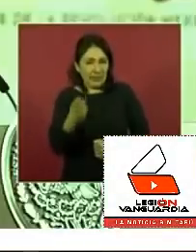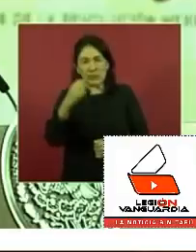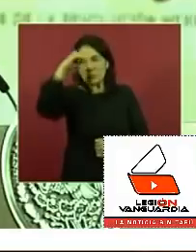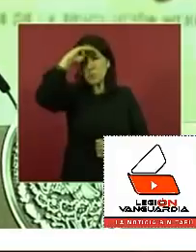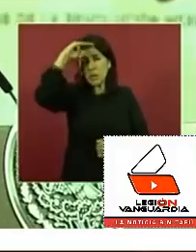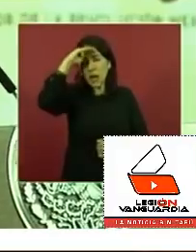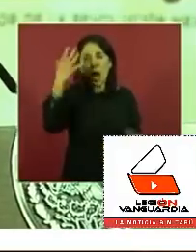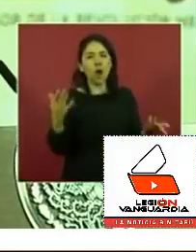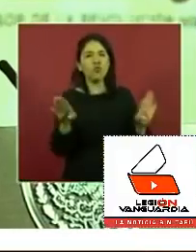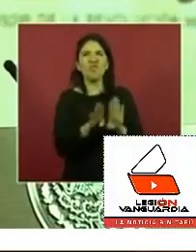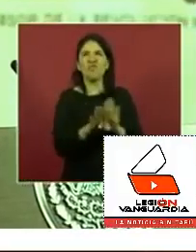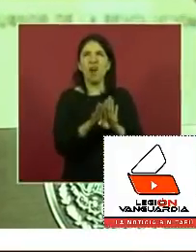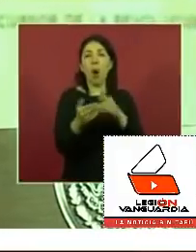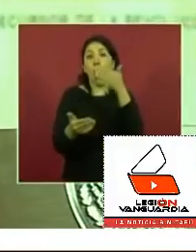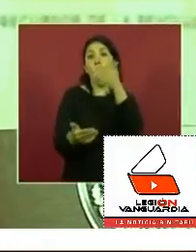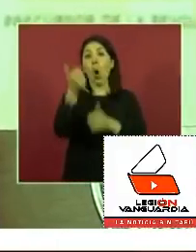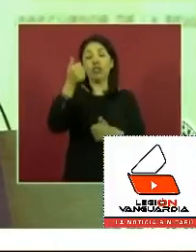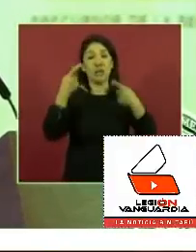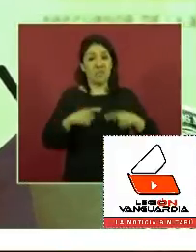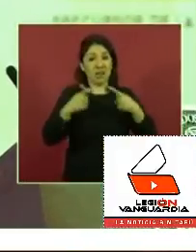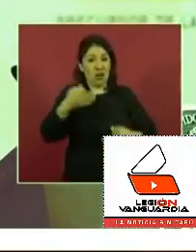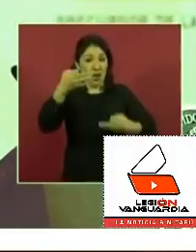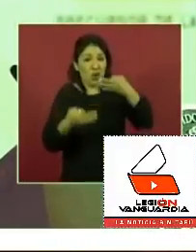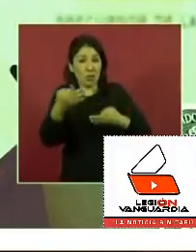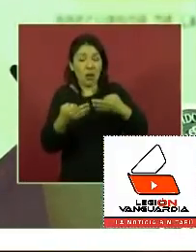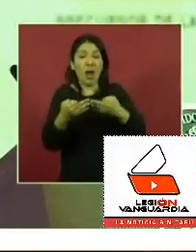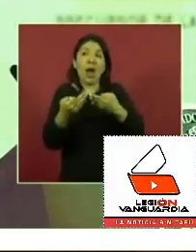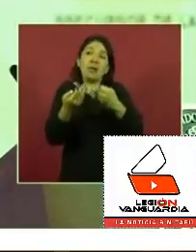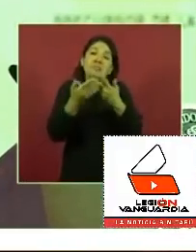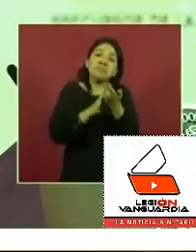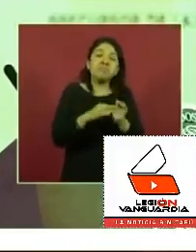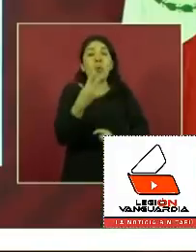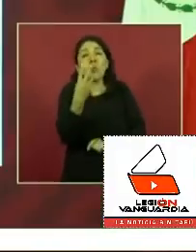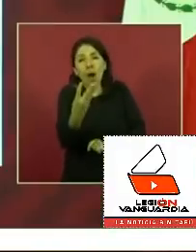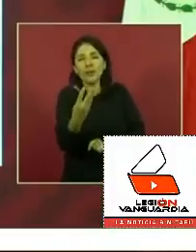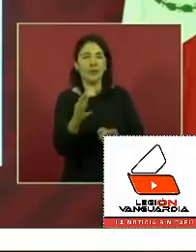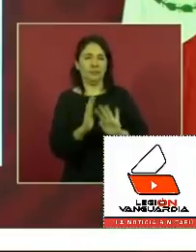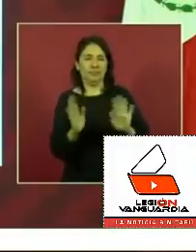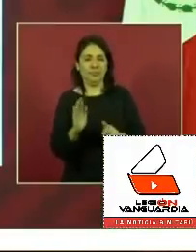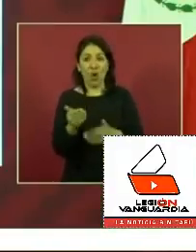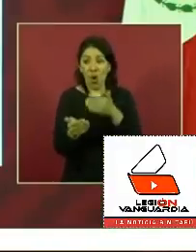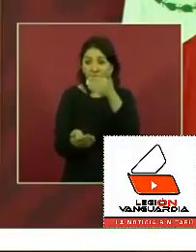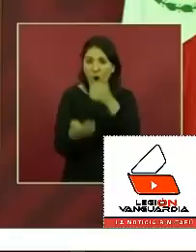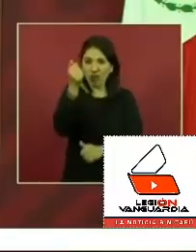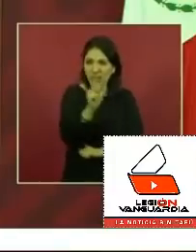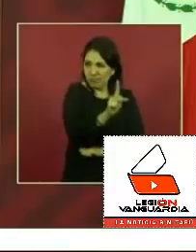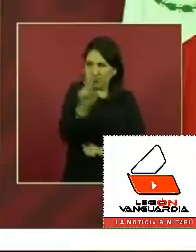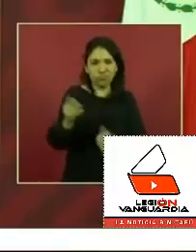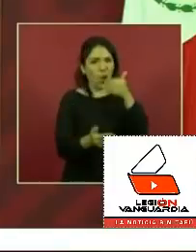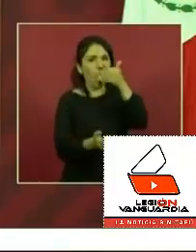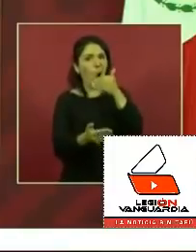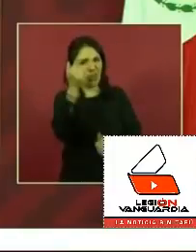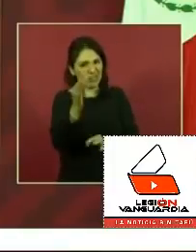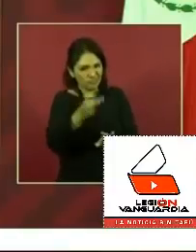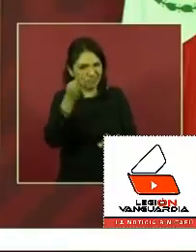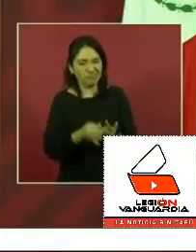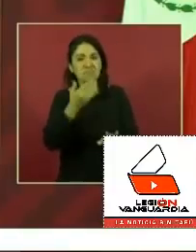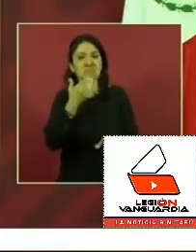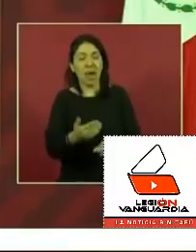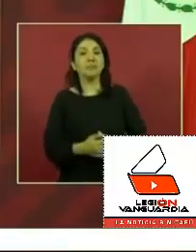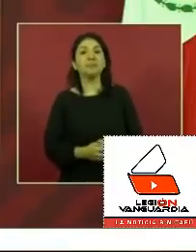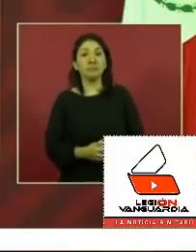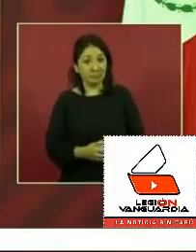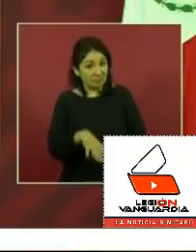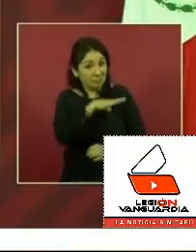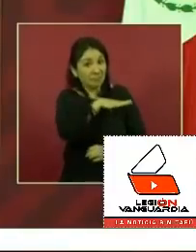de 11 ministros, 4 Sino de 11, 11 en un caso